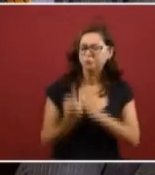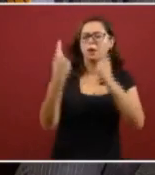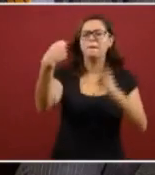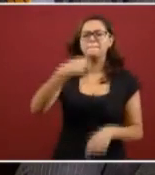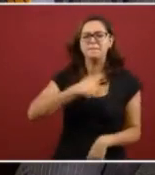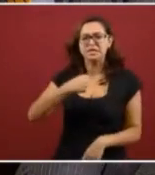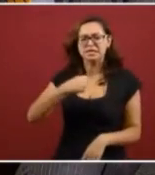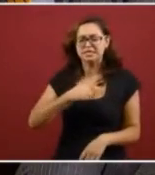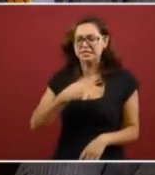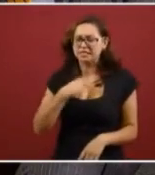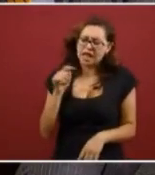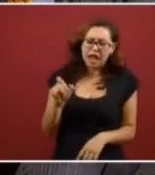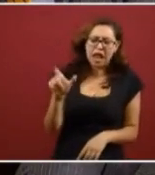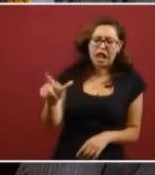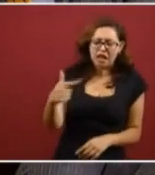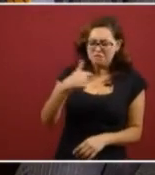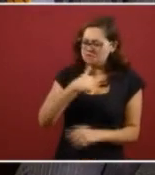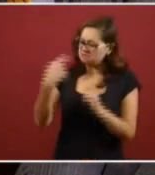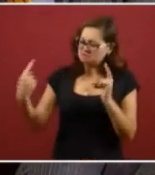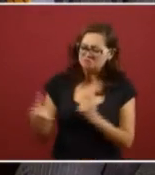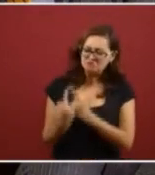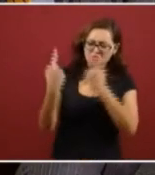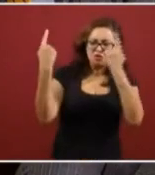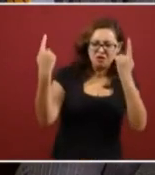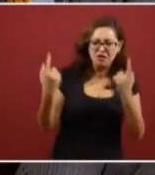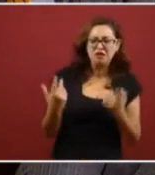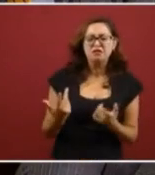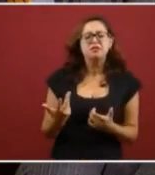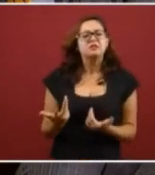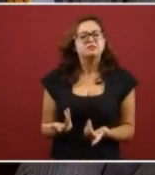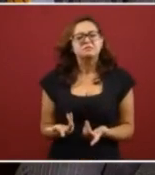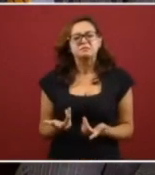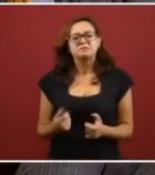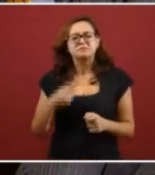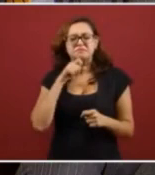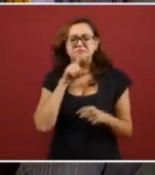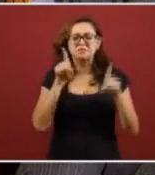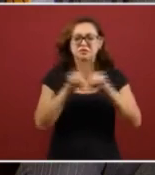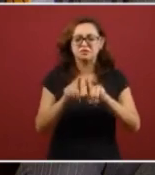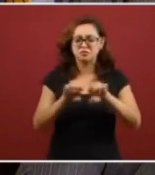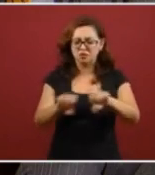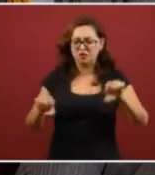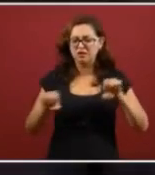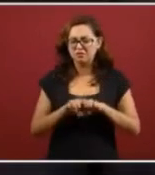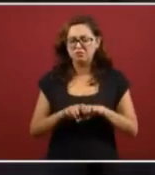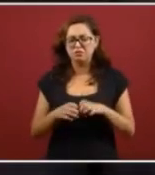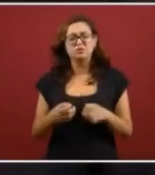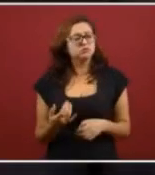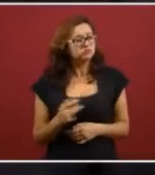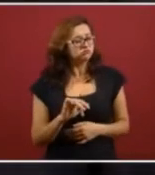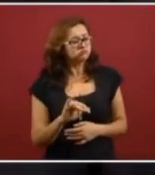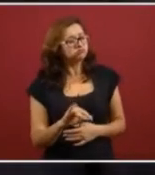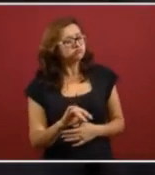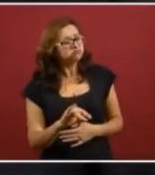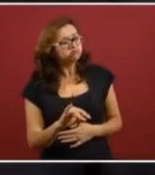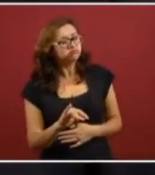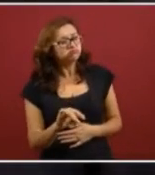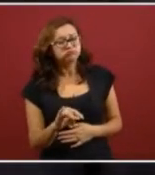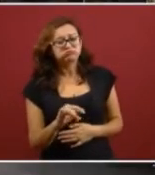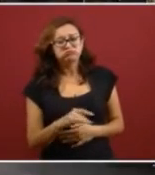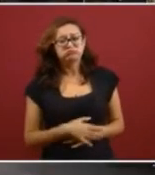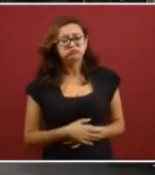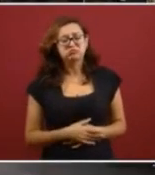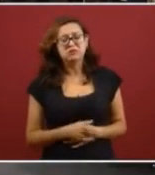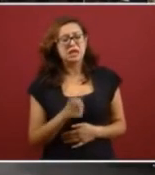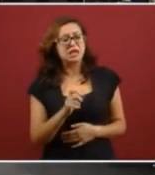else. Conmigo, y con otros, it was with me miembros del equipo, and with the other members of the team. Y la pregunta